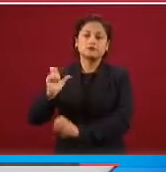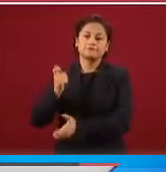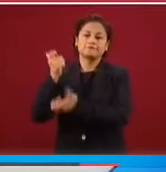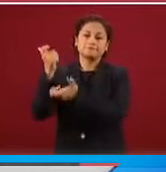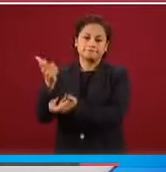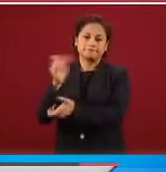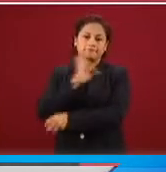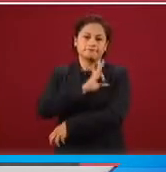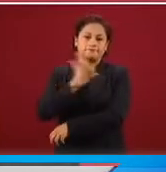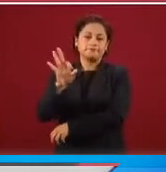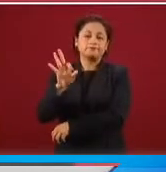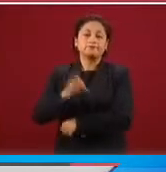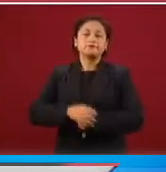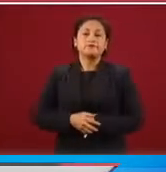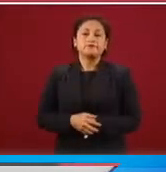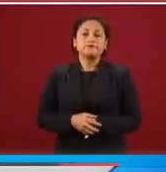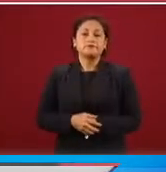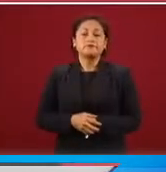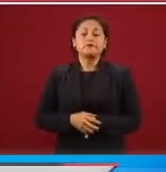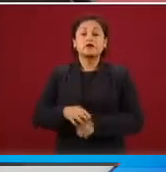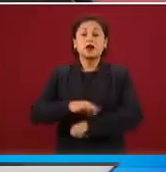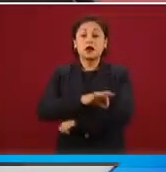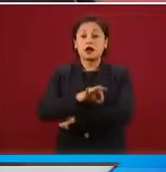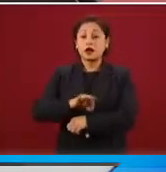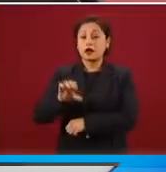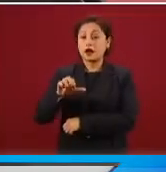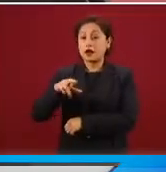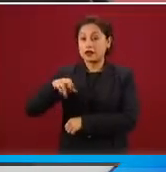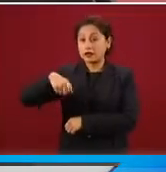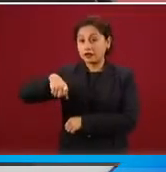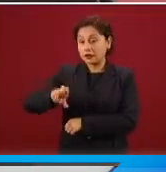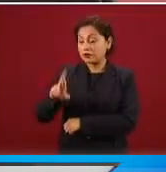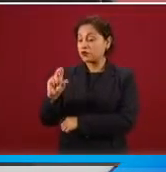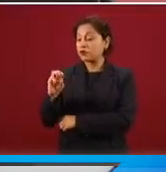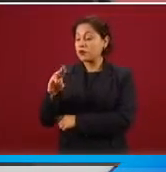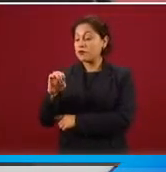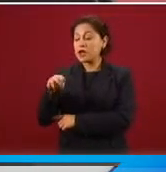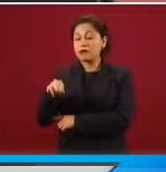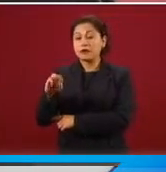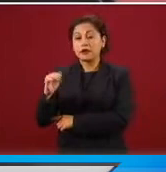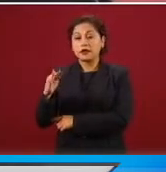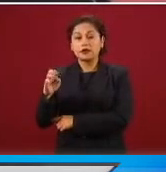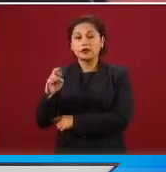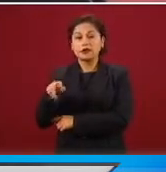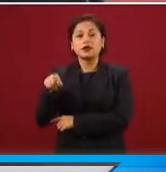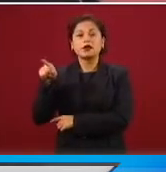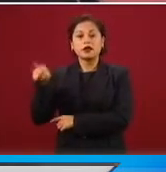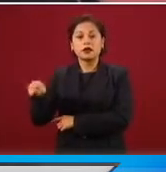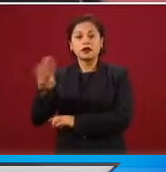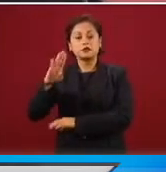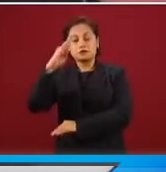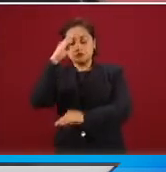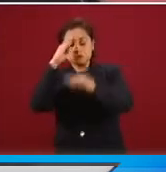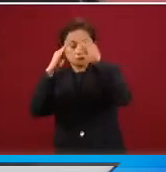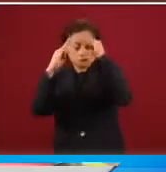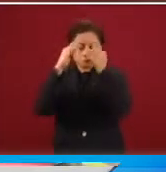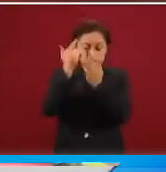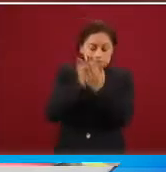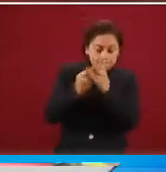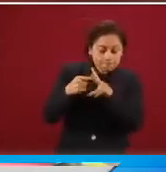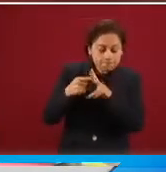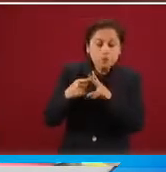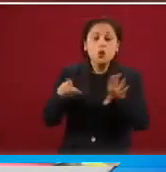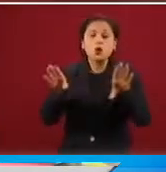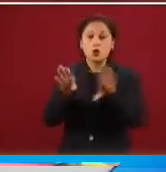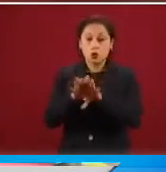Violencia en Guanajuato. Tras darse a conocer los reportes de inseguridad en Guanajuato, el presidente reconoce que es un tema preocupante en ese estado.